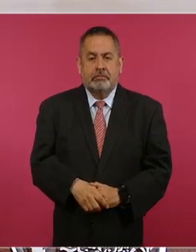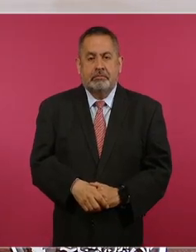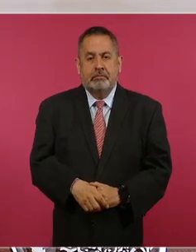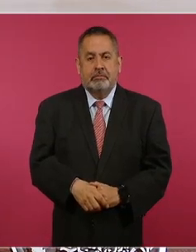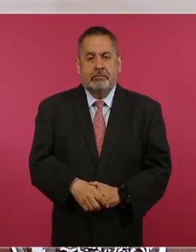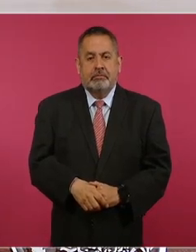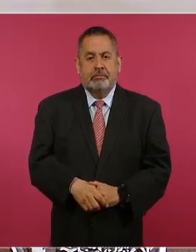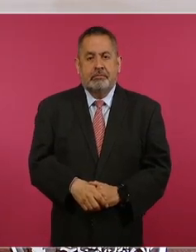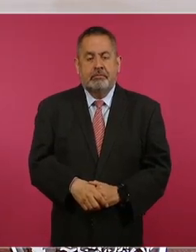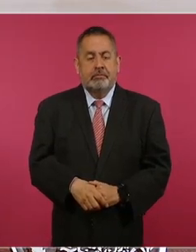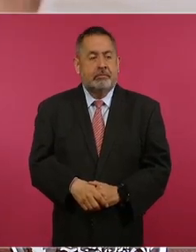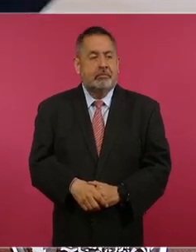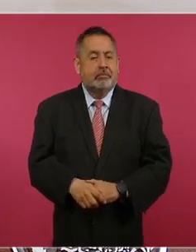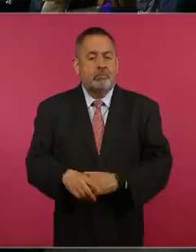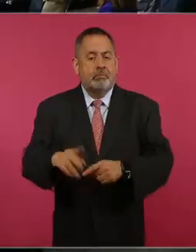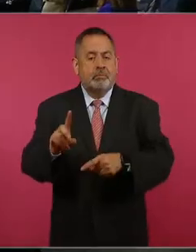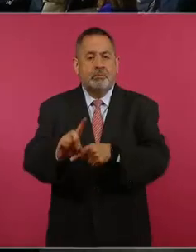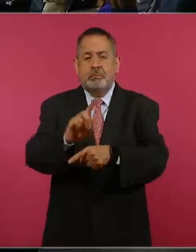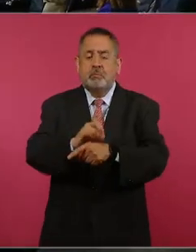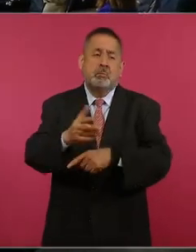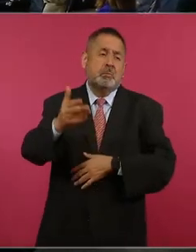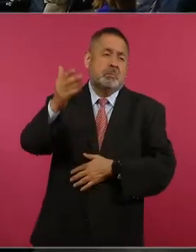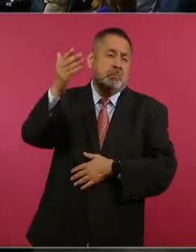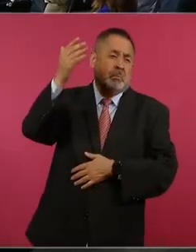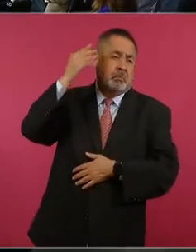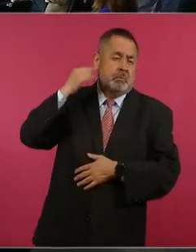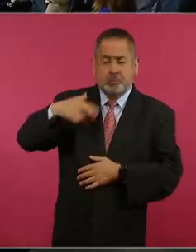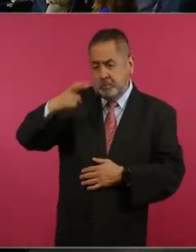desde que se expropió el petróleo traemos esa diferencia.